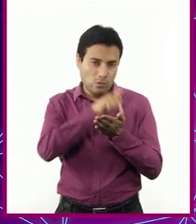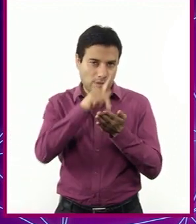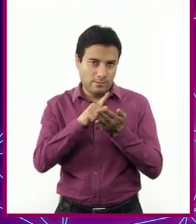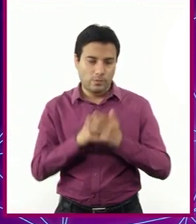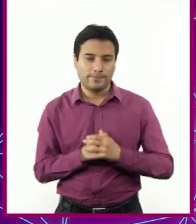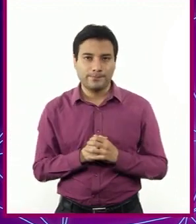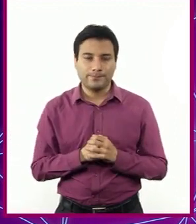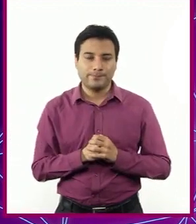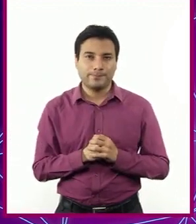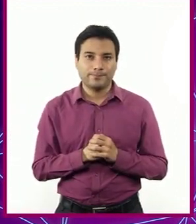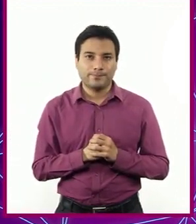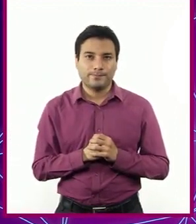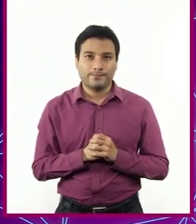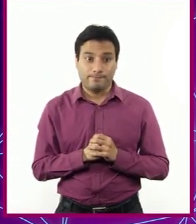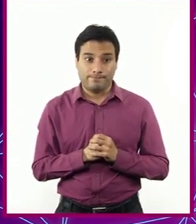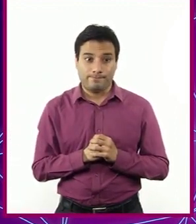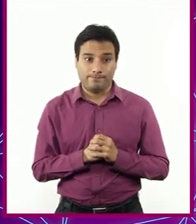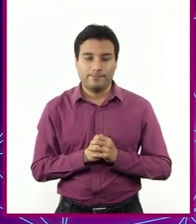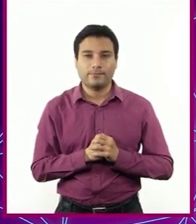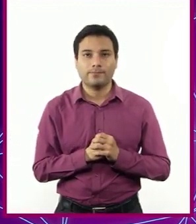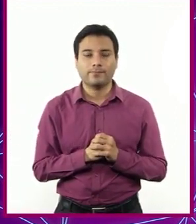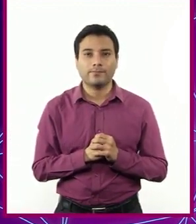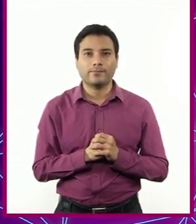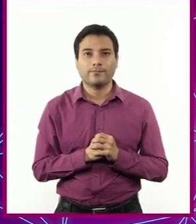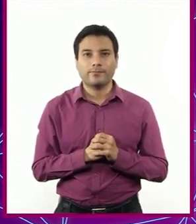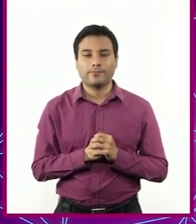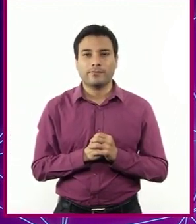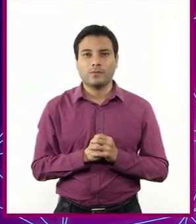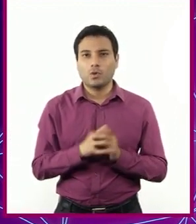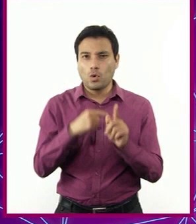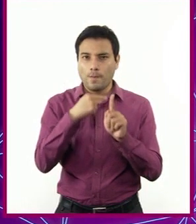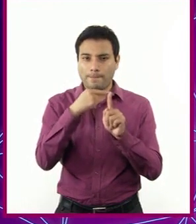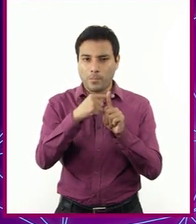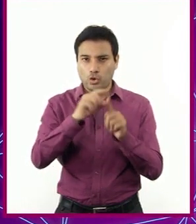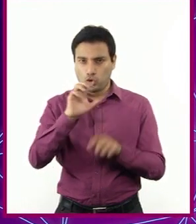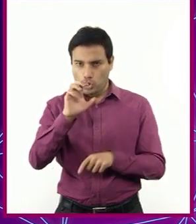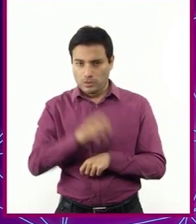Entonces, en el que la masa de un protón es de